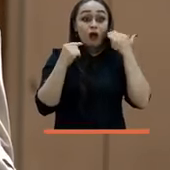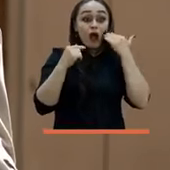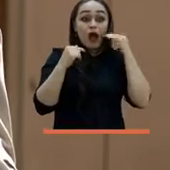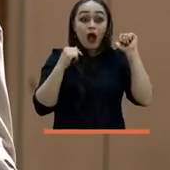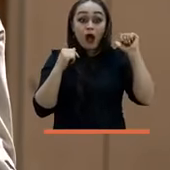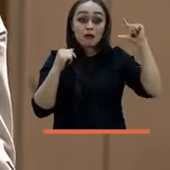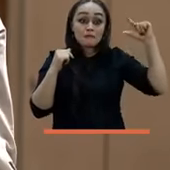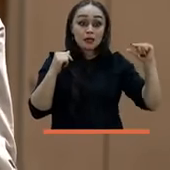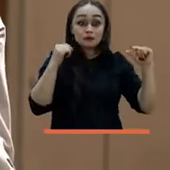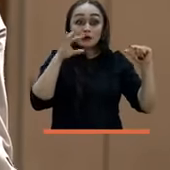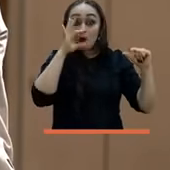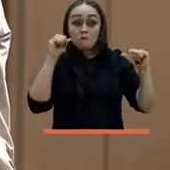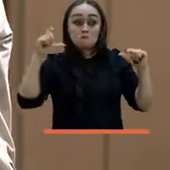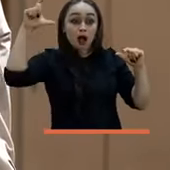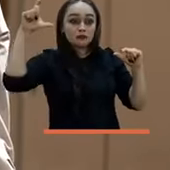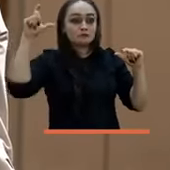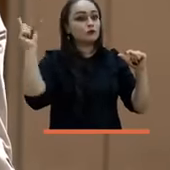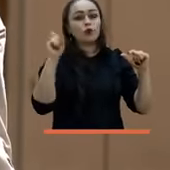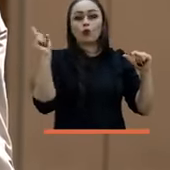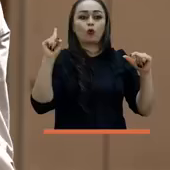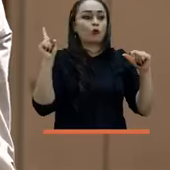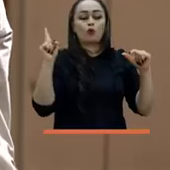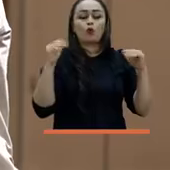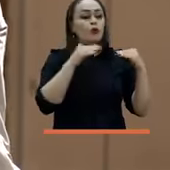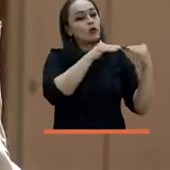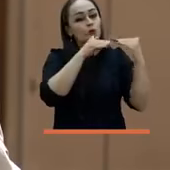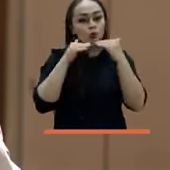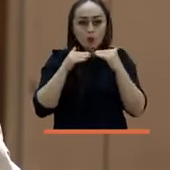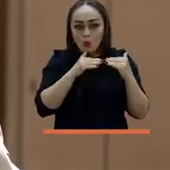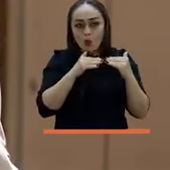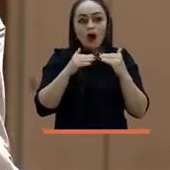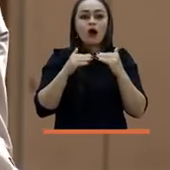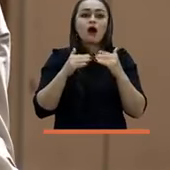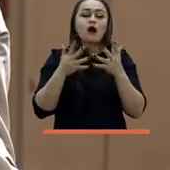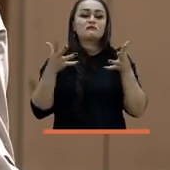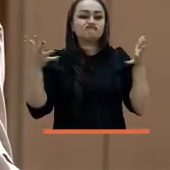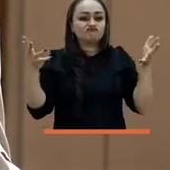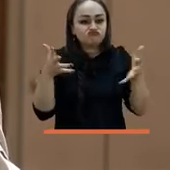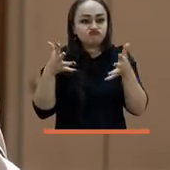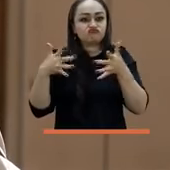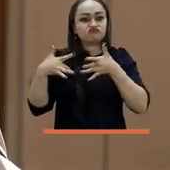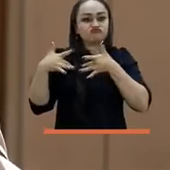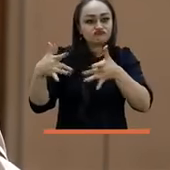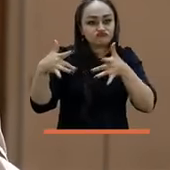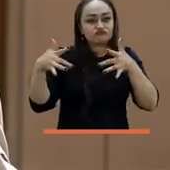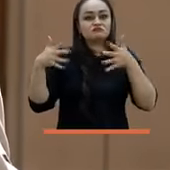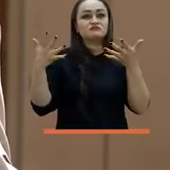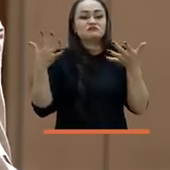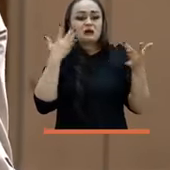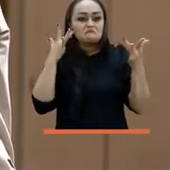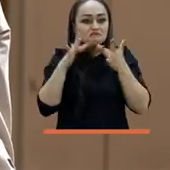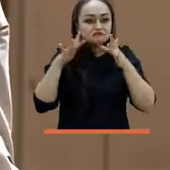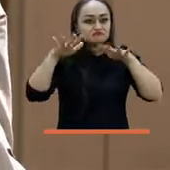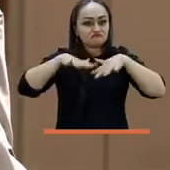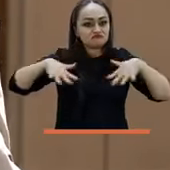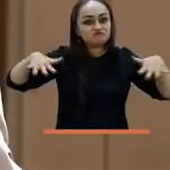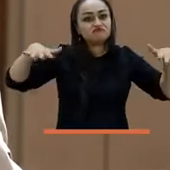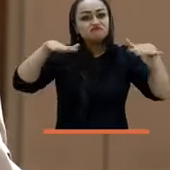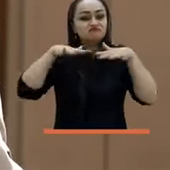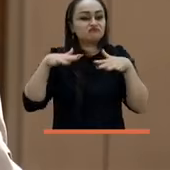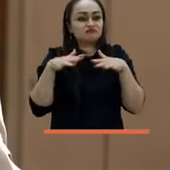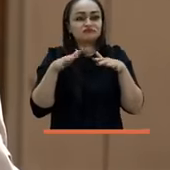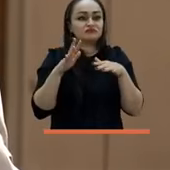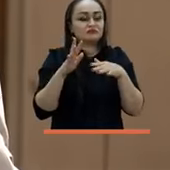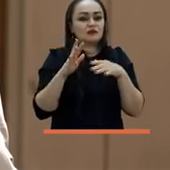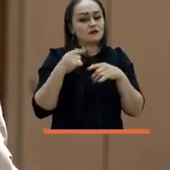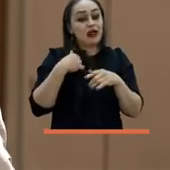los hombres entonces hay asuntos que por ser sector solidario por el tipo de territorios están tan incorporados que no